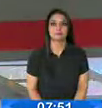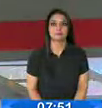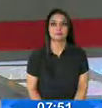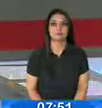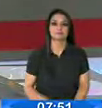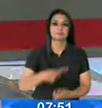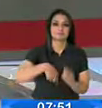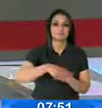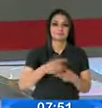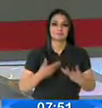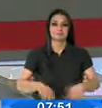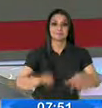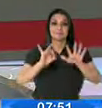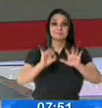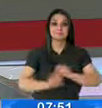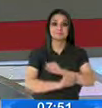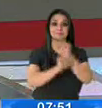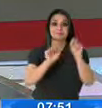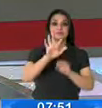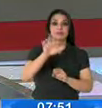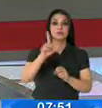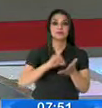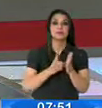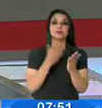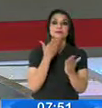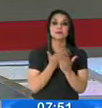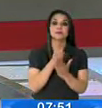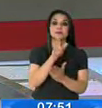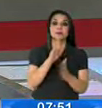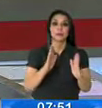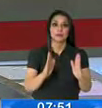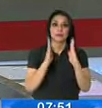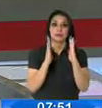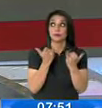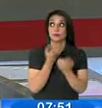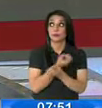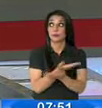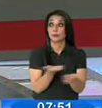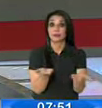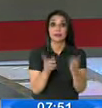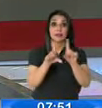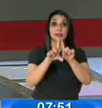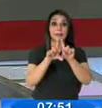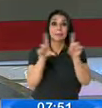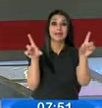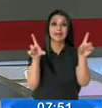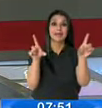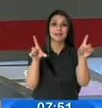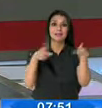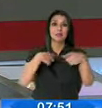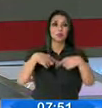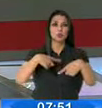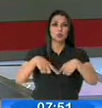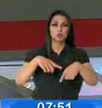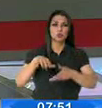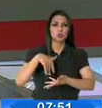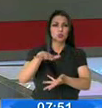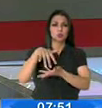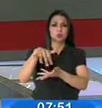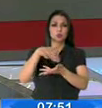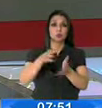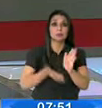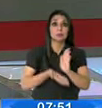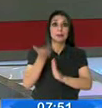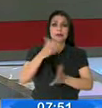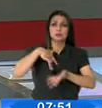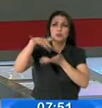Estamos ya de vuelta a 7:51 de la mañana. Gracias por acompañarnos. Contarles, las empresas de courier que operan en el país han aumentado sus